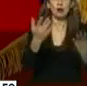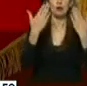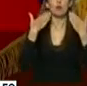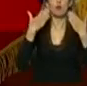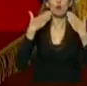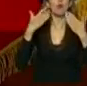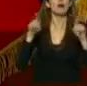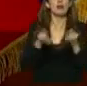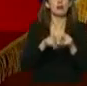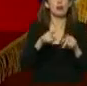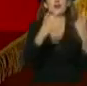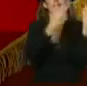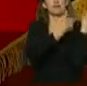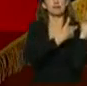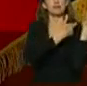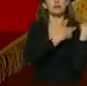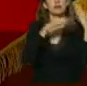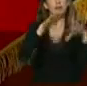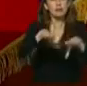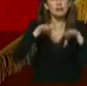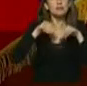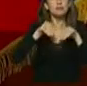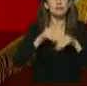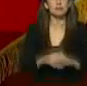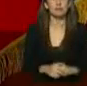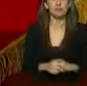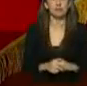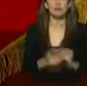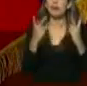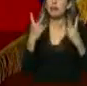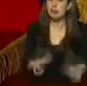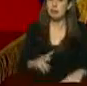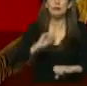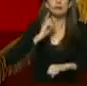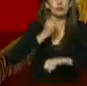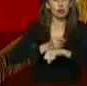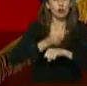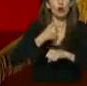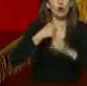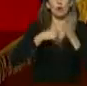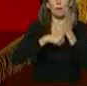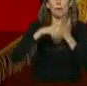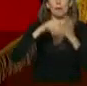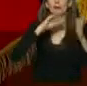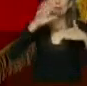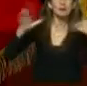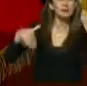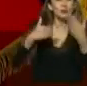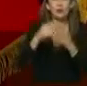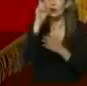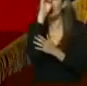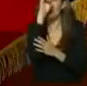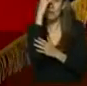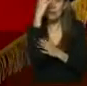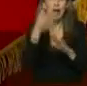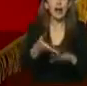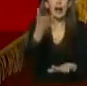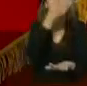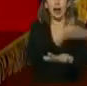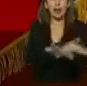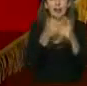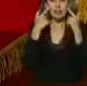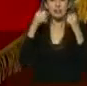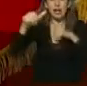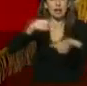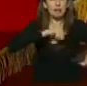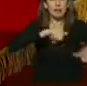problema. Por otra parte, he solicitado al señor ministro que corrija todos los errores que pudieron haberse cometido en la administración